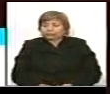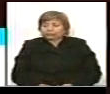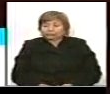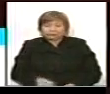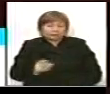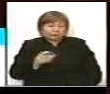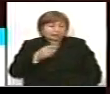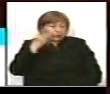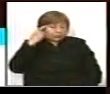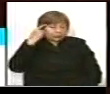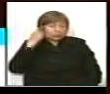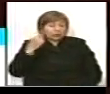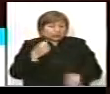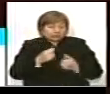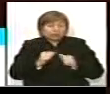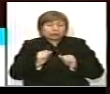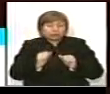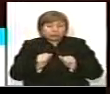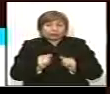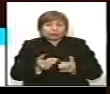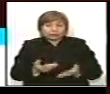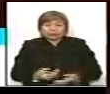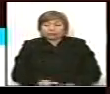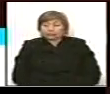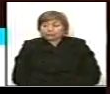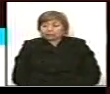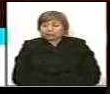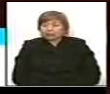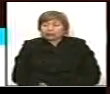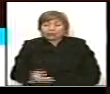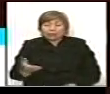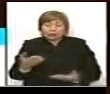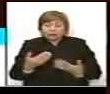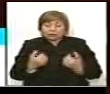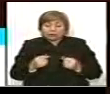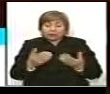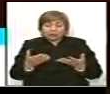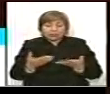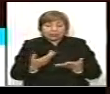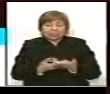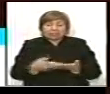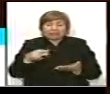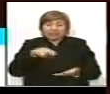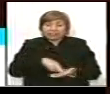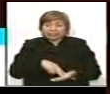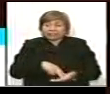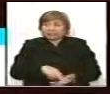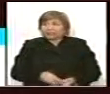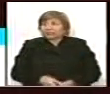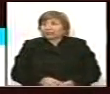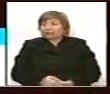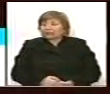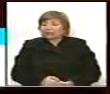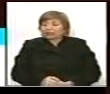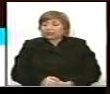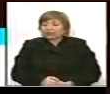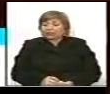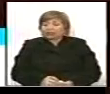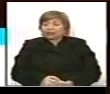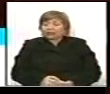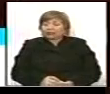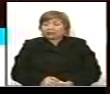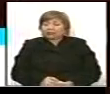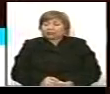El sueño requiere esfuerzo. El sueño requiere levantarse y poner manos a la